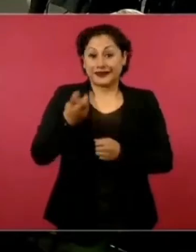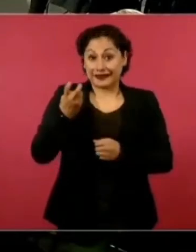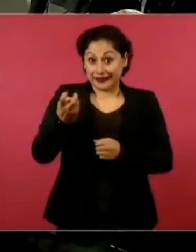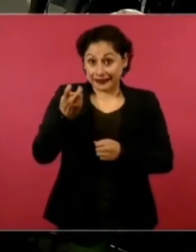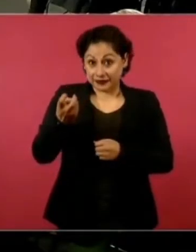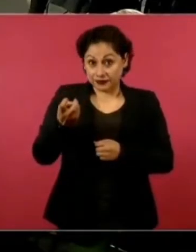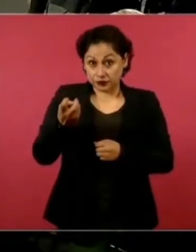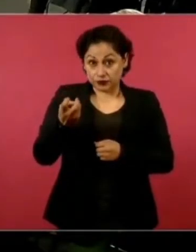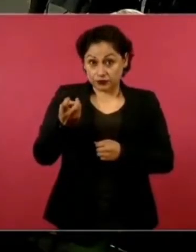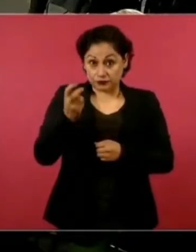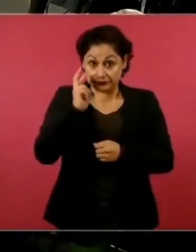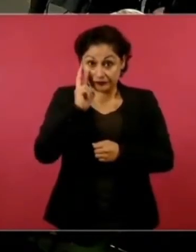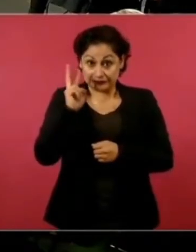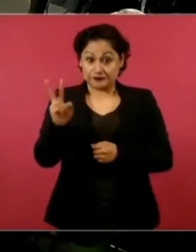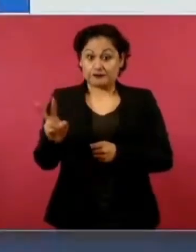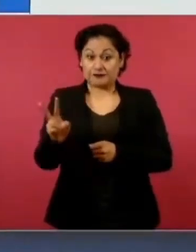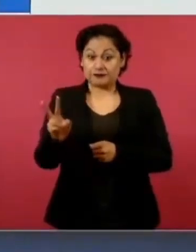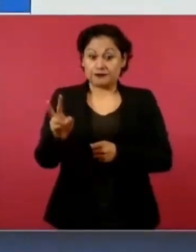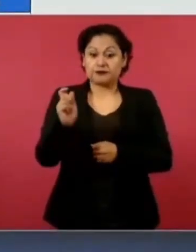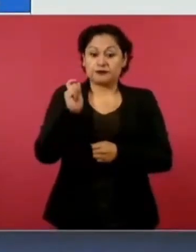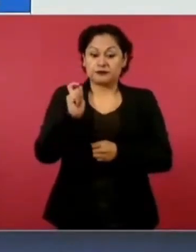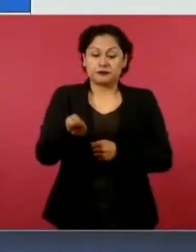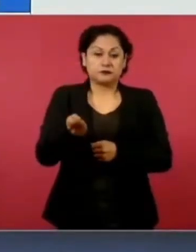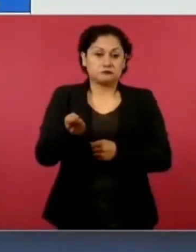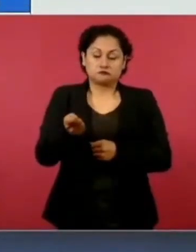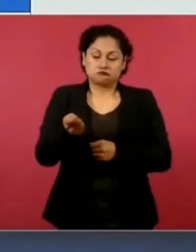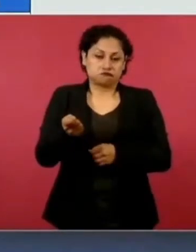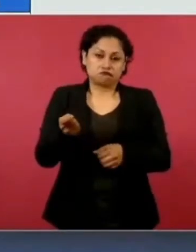con lo que presentamos